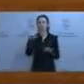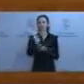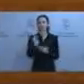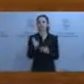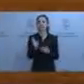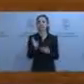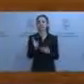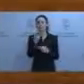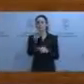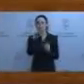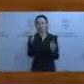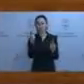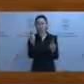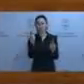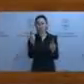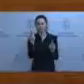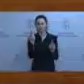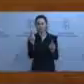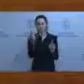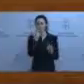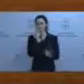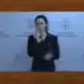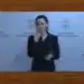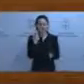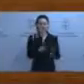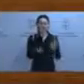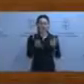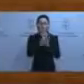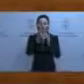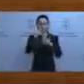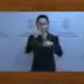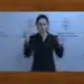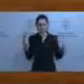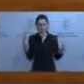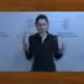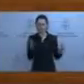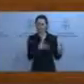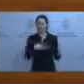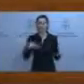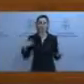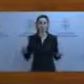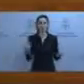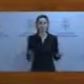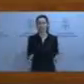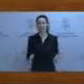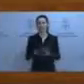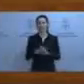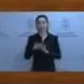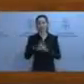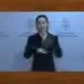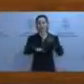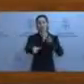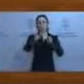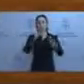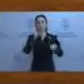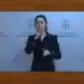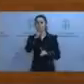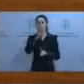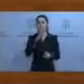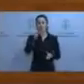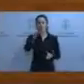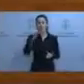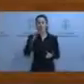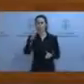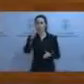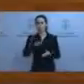empleo, compromiso legal, público y todo lo que se quiera decir de una convocatoria bienal de